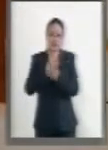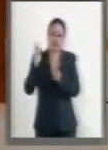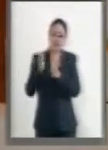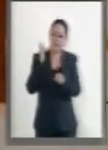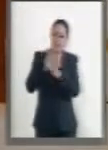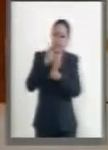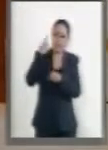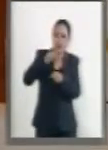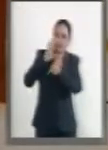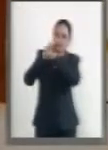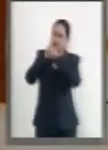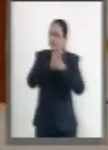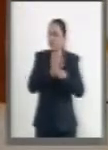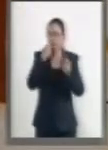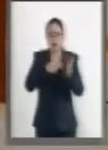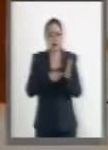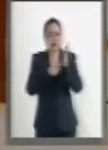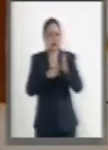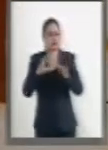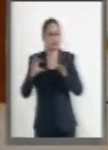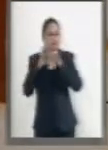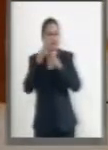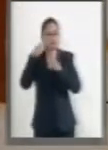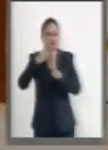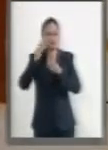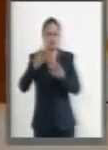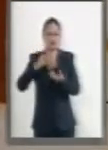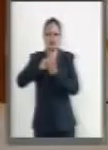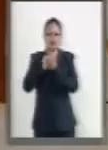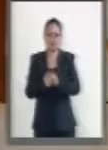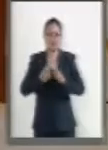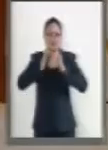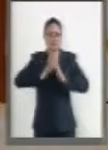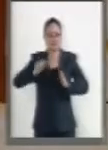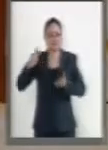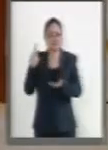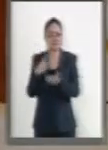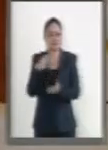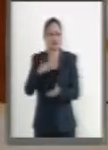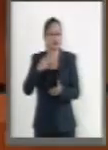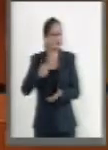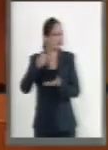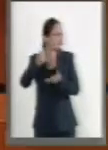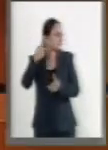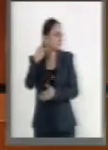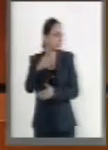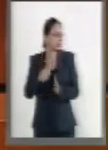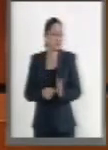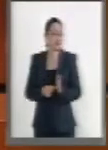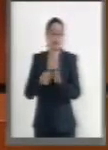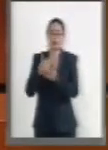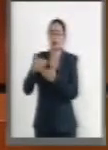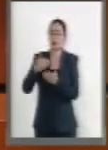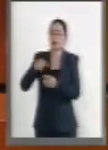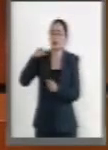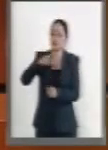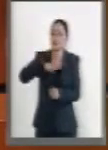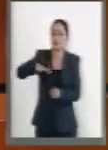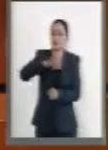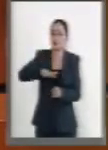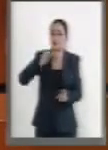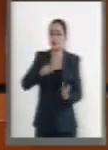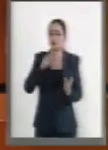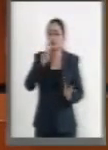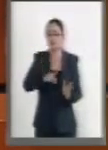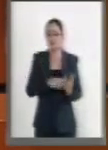coadyuvará en lo que le corresponde a la tranquilidad y fortaleza de las finanzas públicas, reconociendo con realidad cuál es